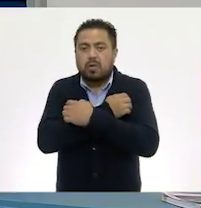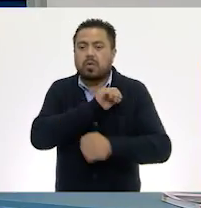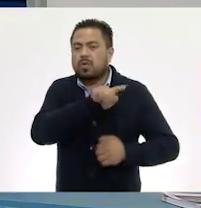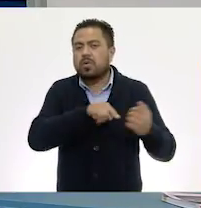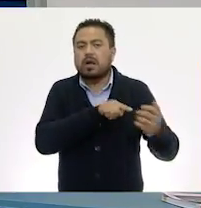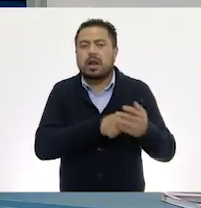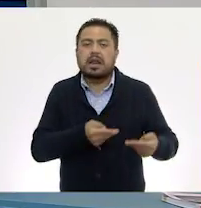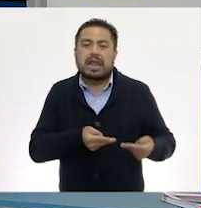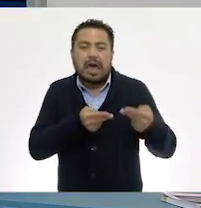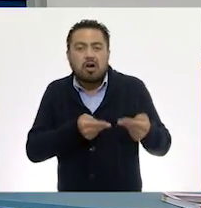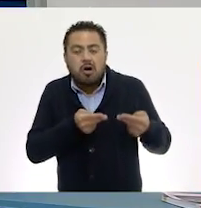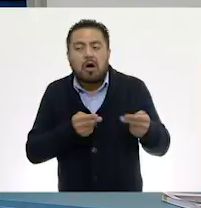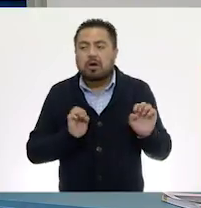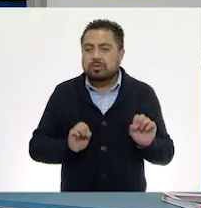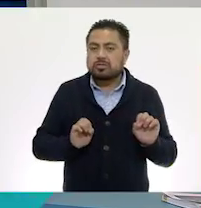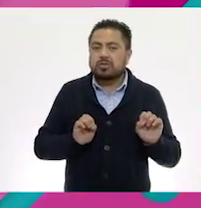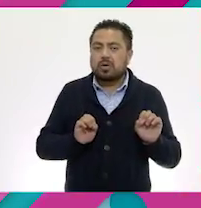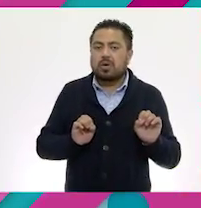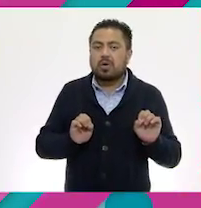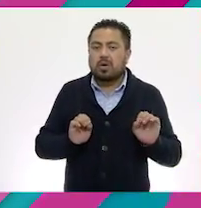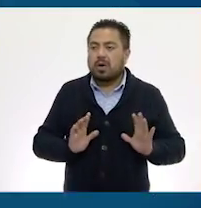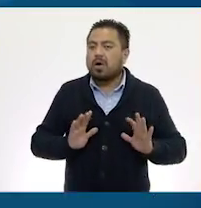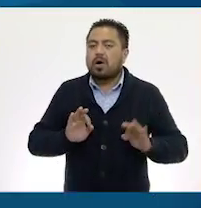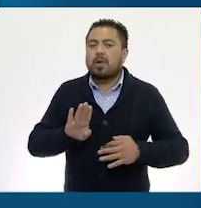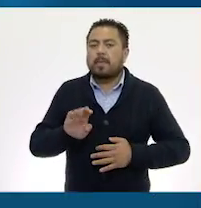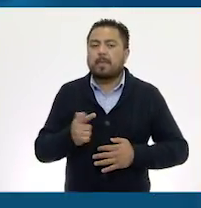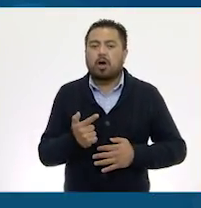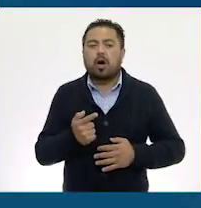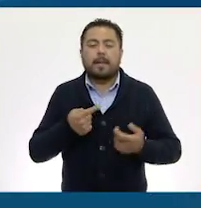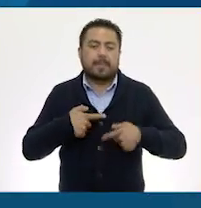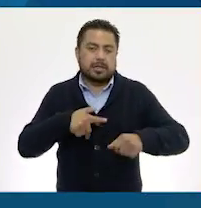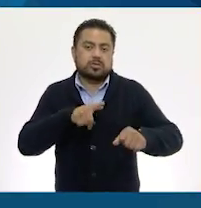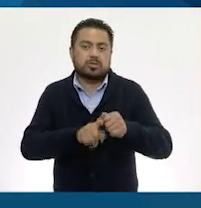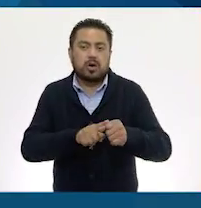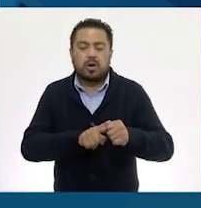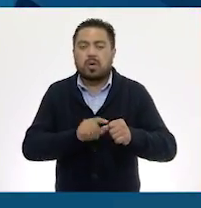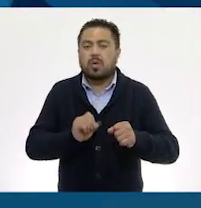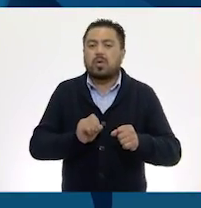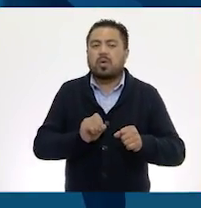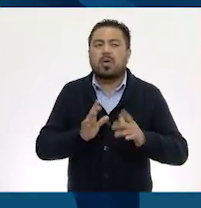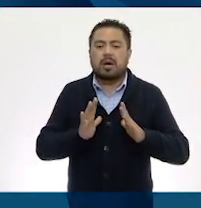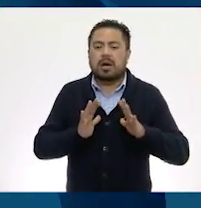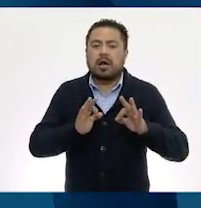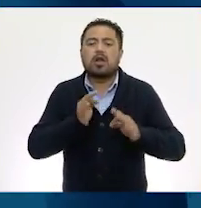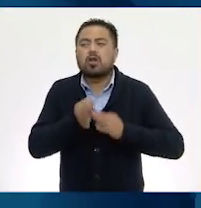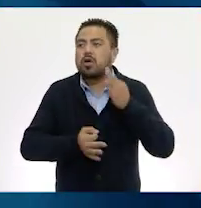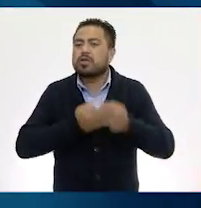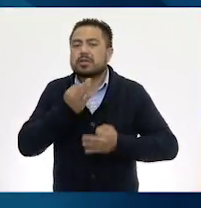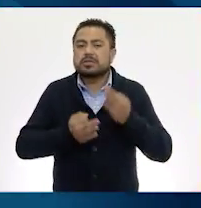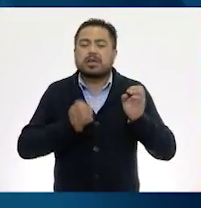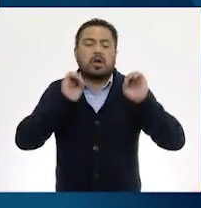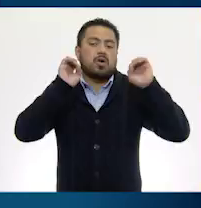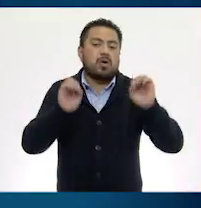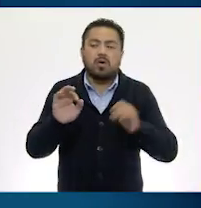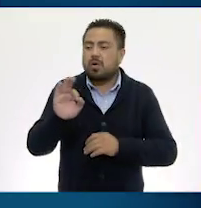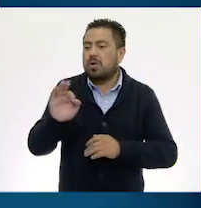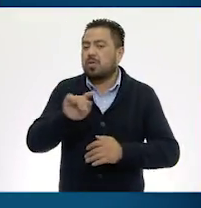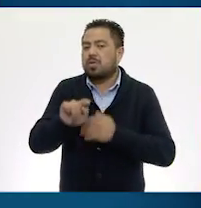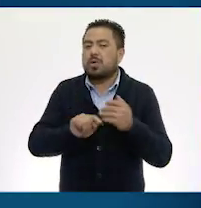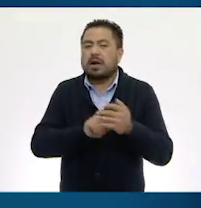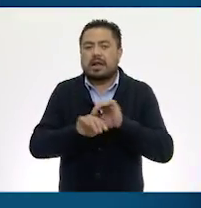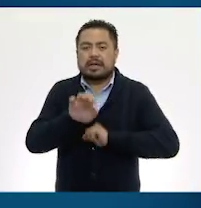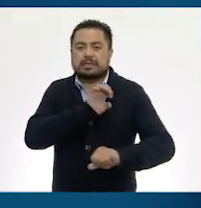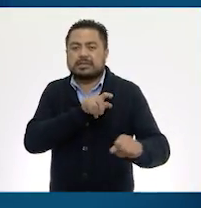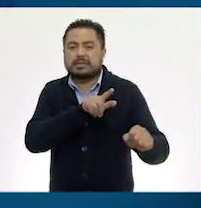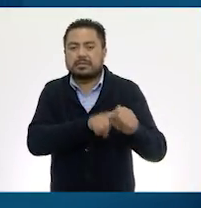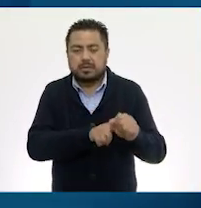sitio de negocios, si proviene de algún blog personal, si es de alguna fuente de noticias o quizá un sitio